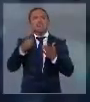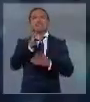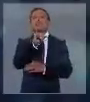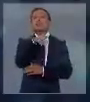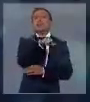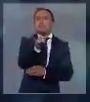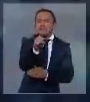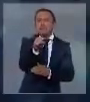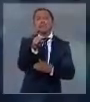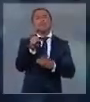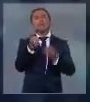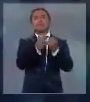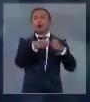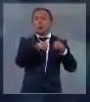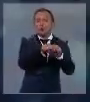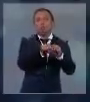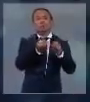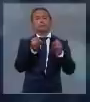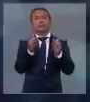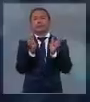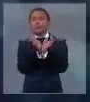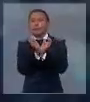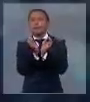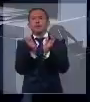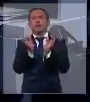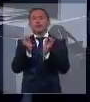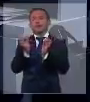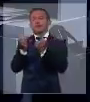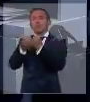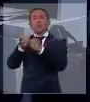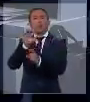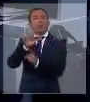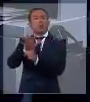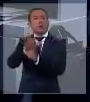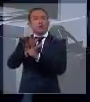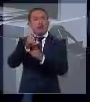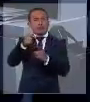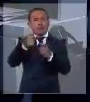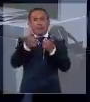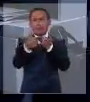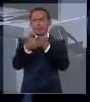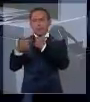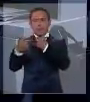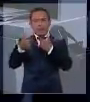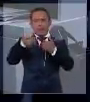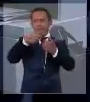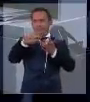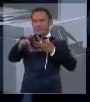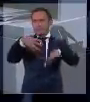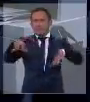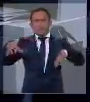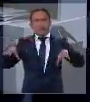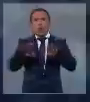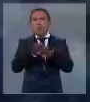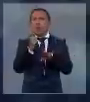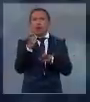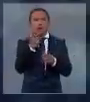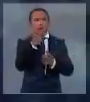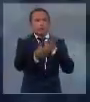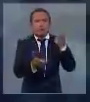Popular, está por supuesto el ISSSTE, y hay un debate sobre cómo financiarlo. Pero además tenemos un grave problema de